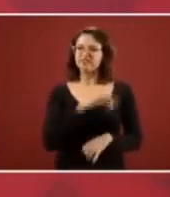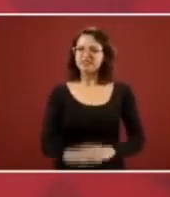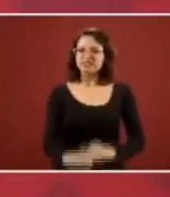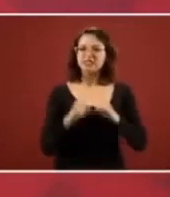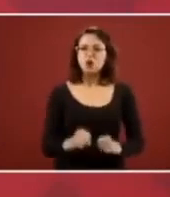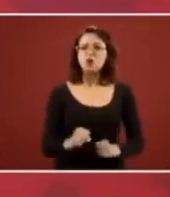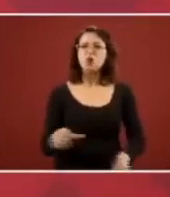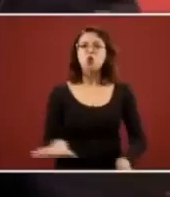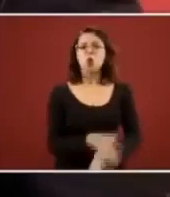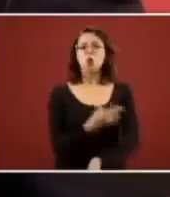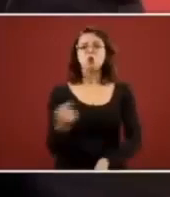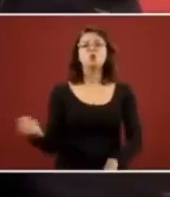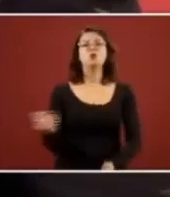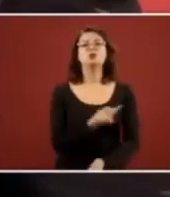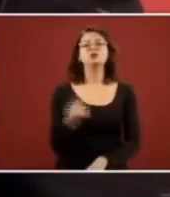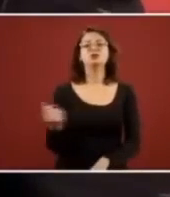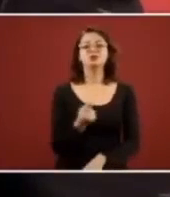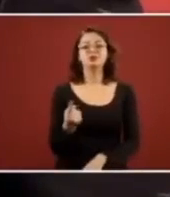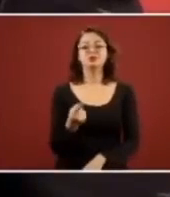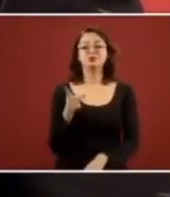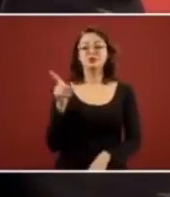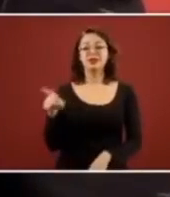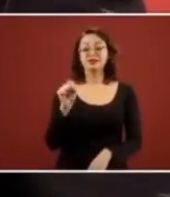porque esta institución